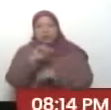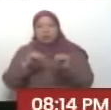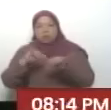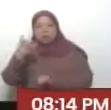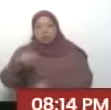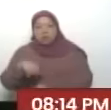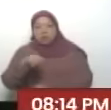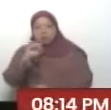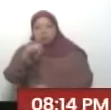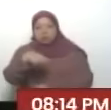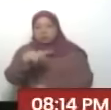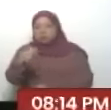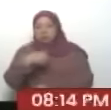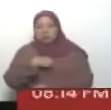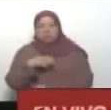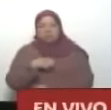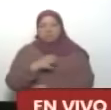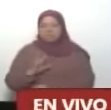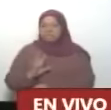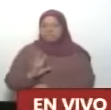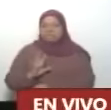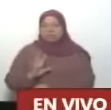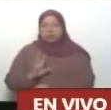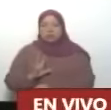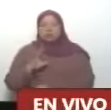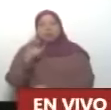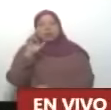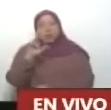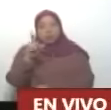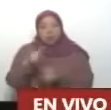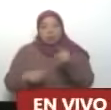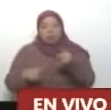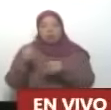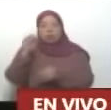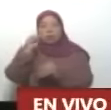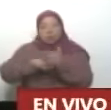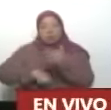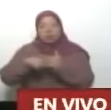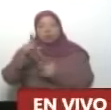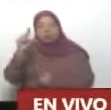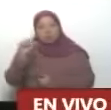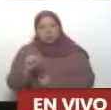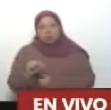3.66%. Mi respeto también. Y también tuvo una cantidad de votos nulos por aquí.